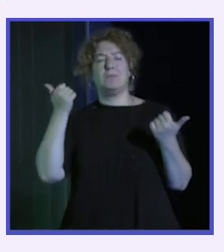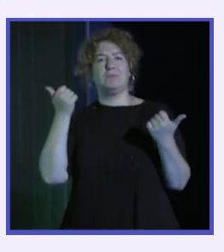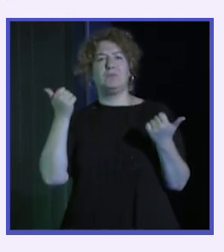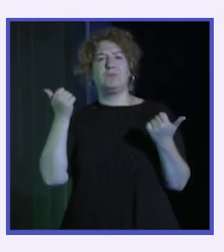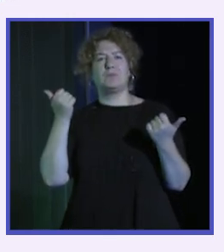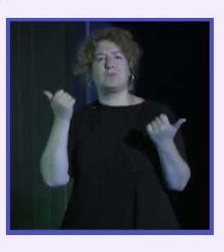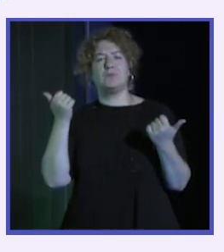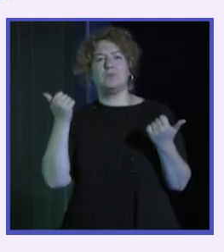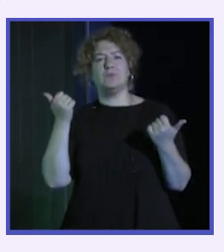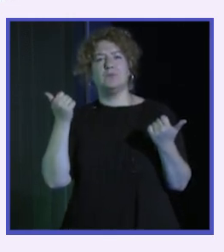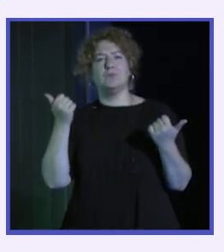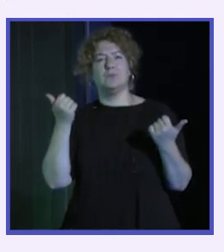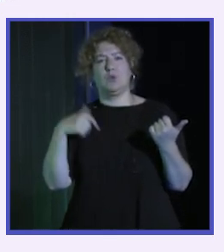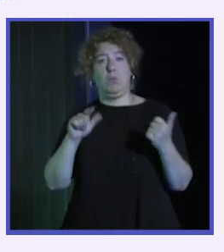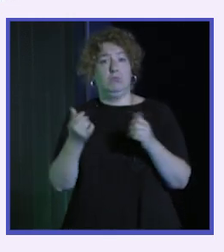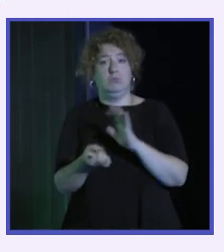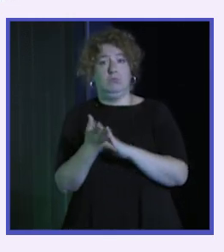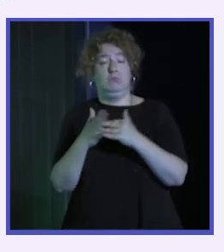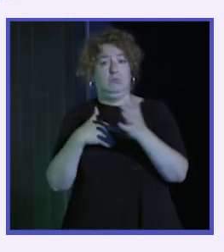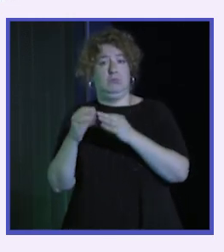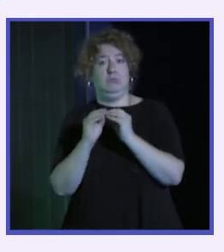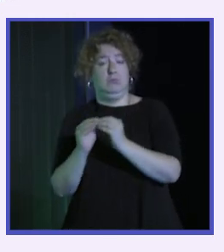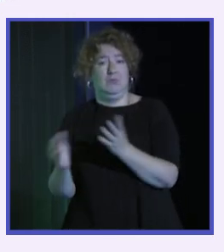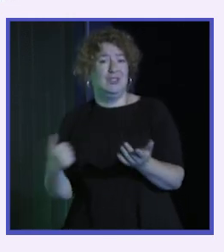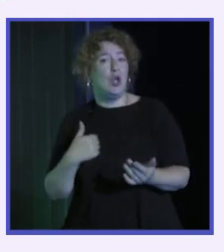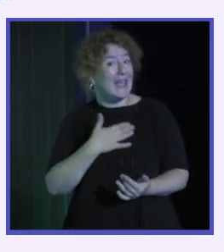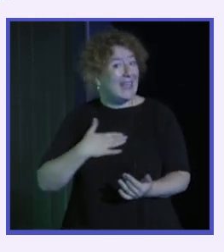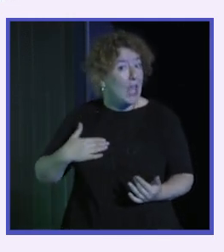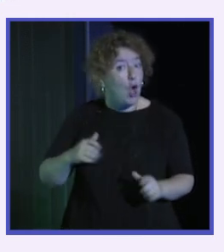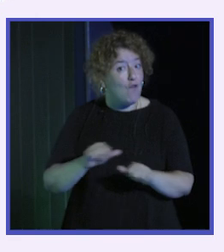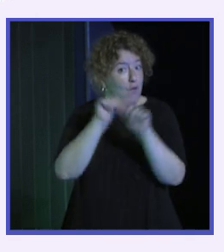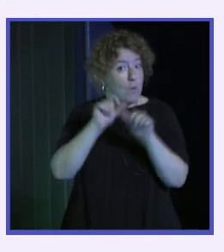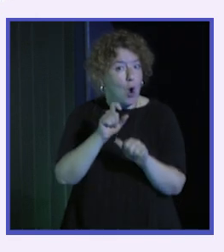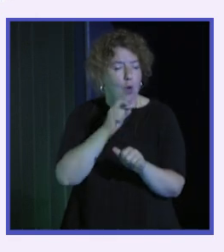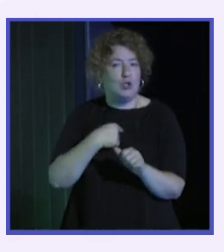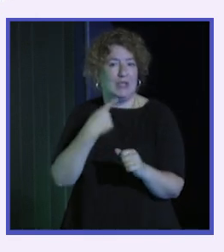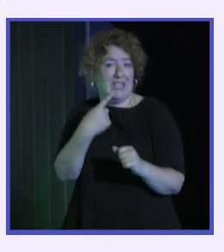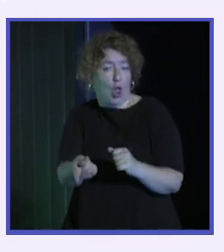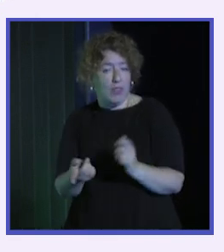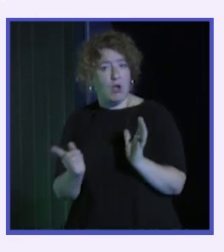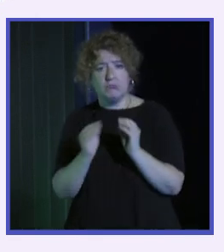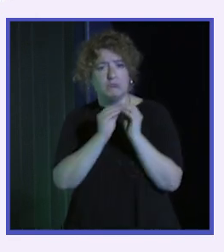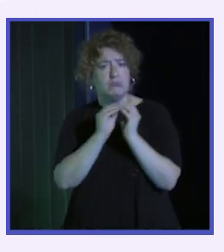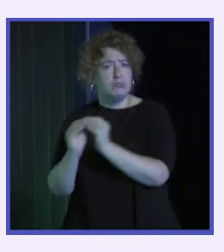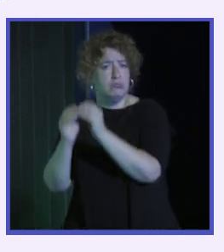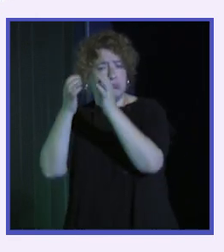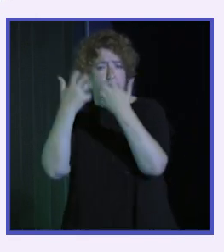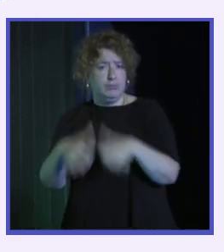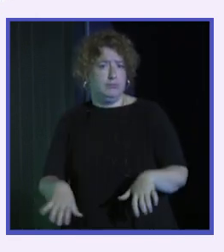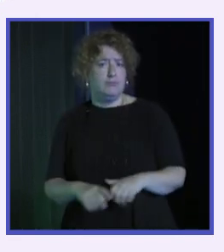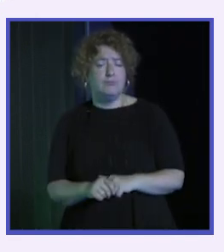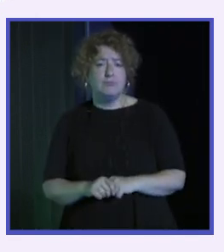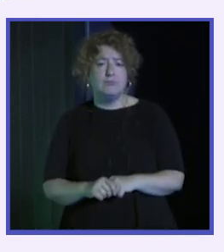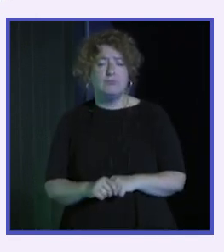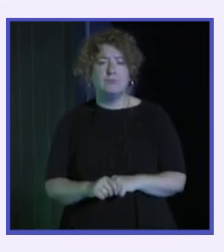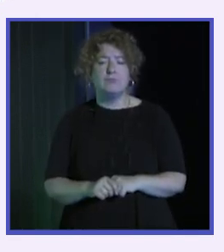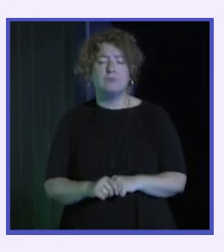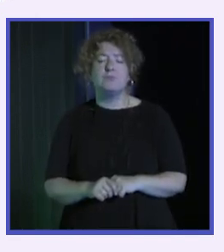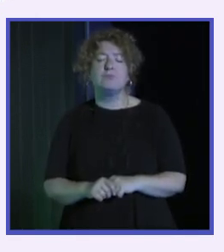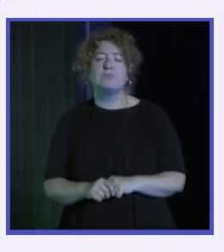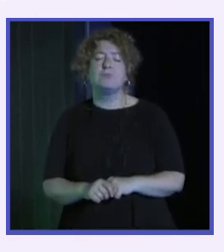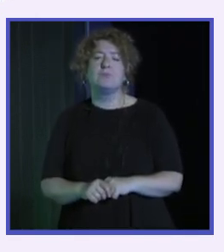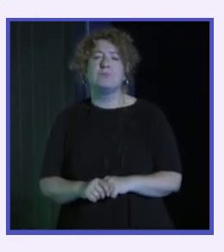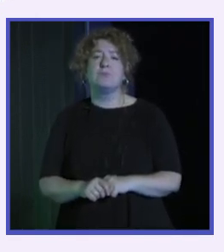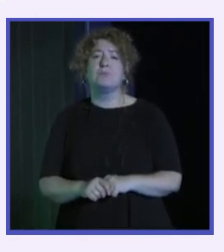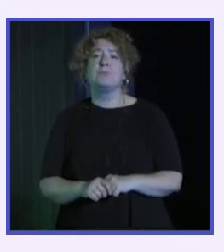en la presentación, ¿vale? Le estoy diciendo cómo quiero que me la haga. Un punto importante aquí es,